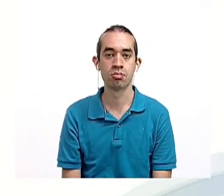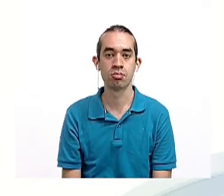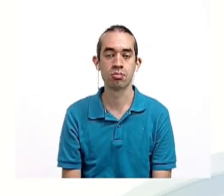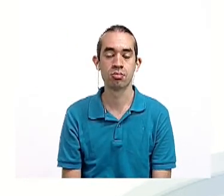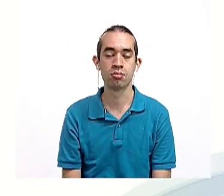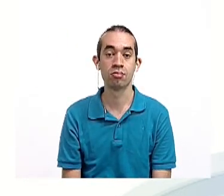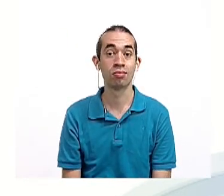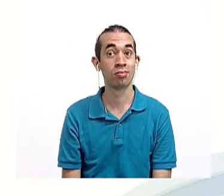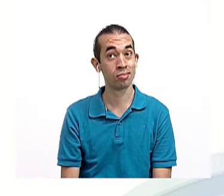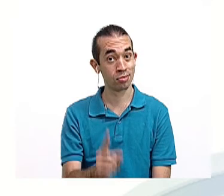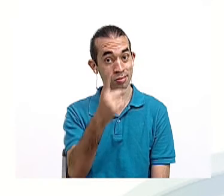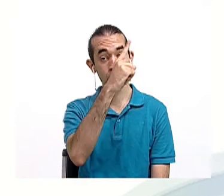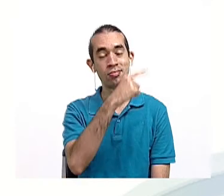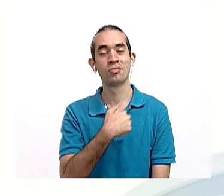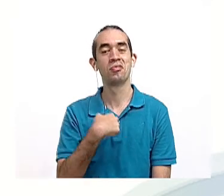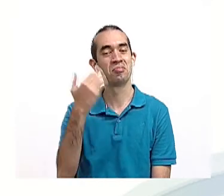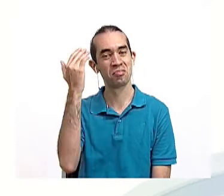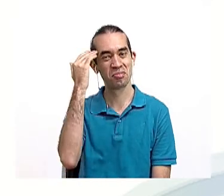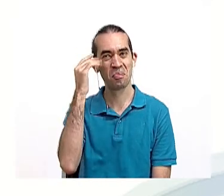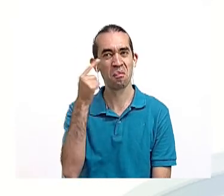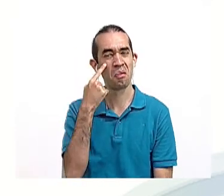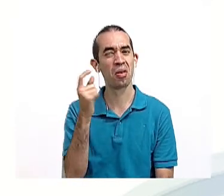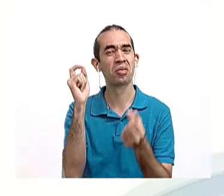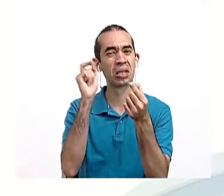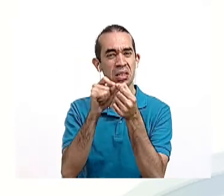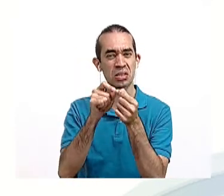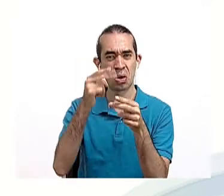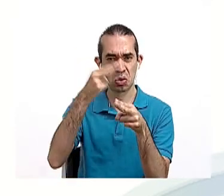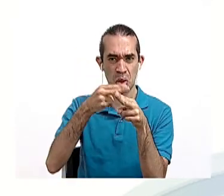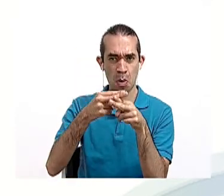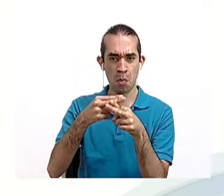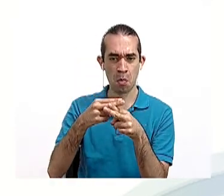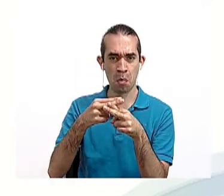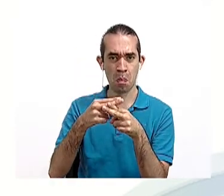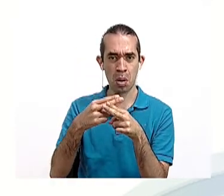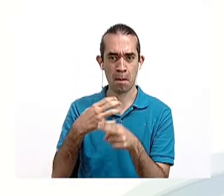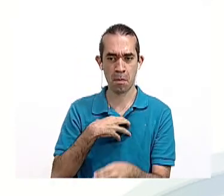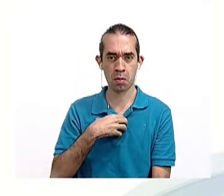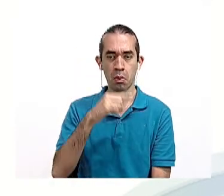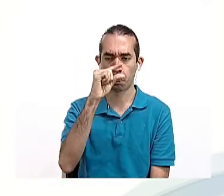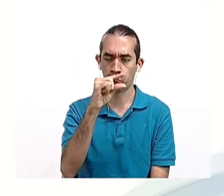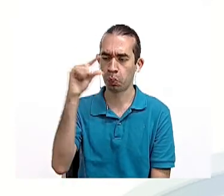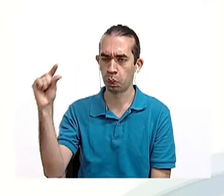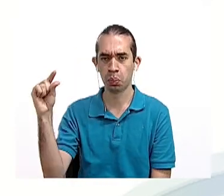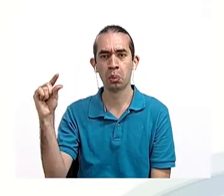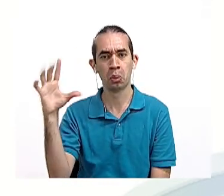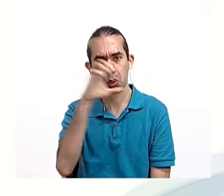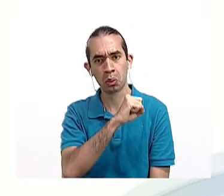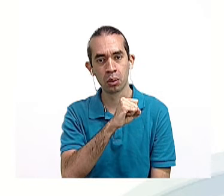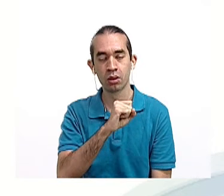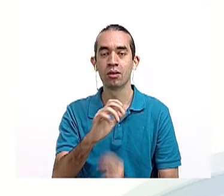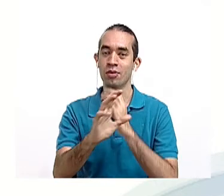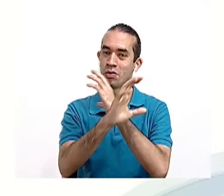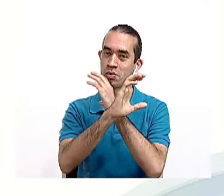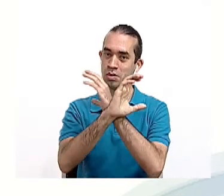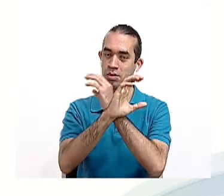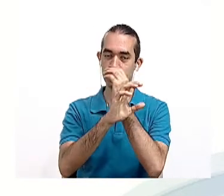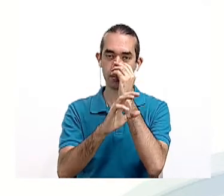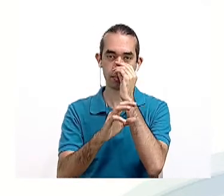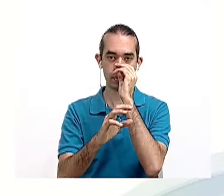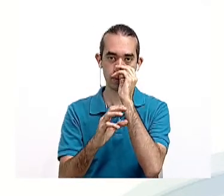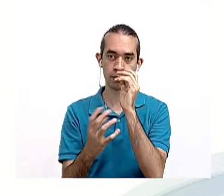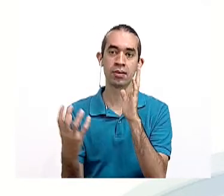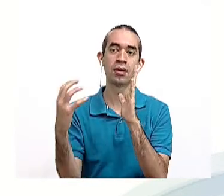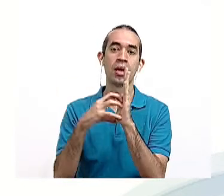Muy bien. Y yo sé, ¿ya vieron el detalle? El nombre propio en minúscula. Cuidado, estamos ante un